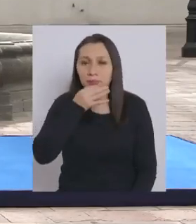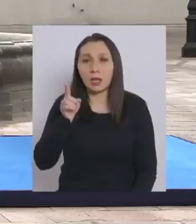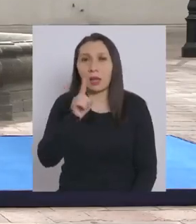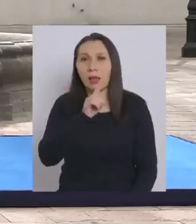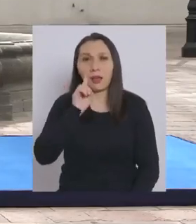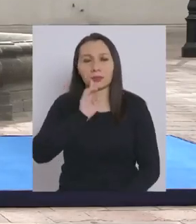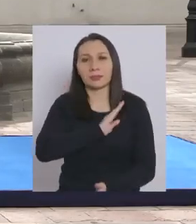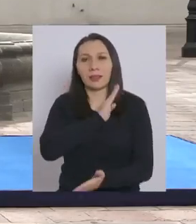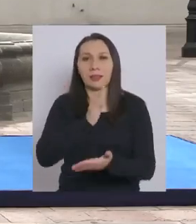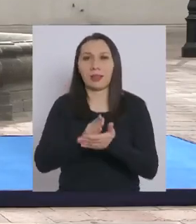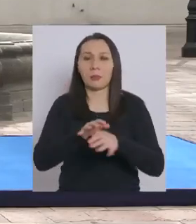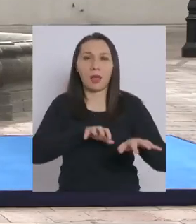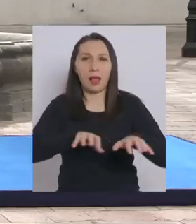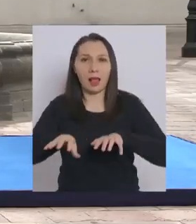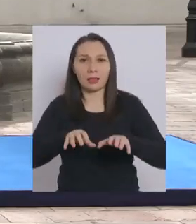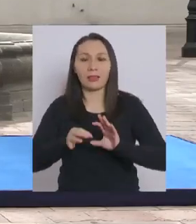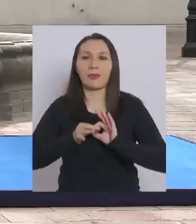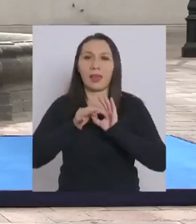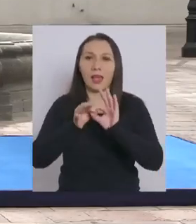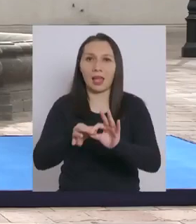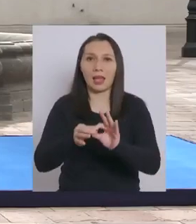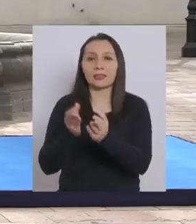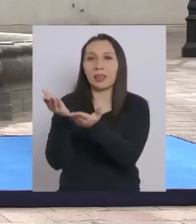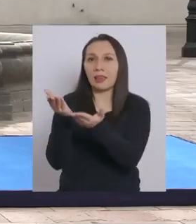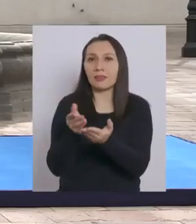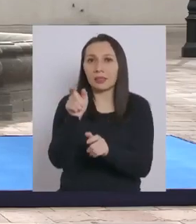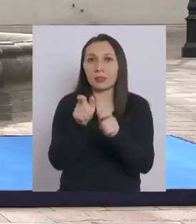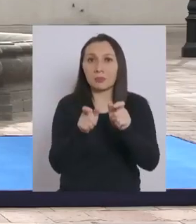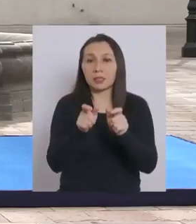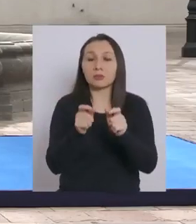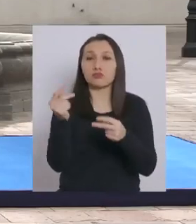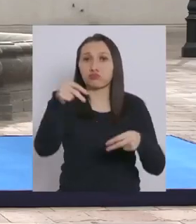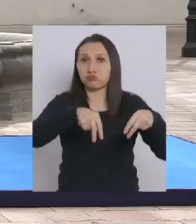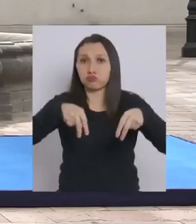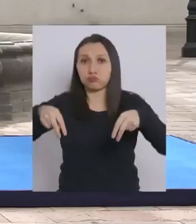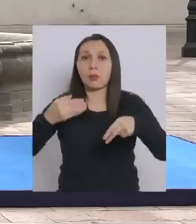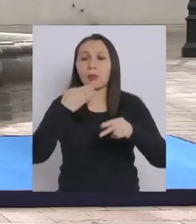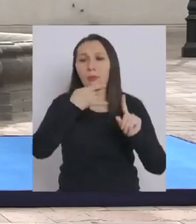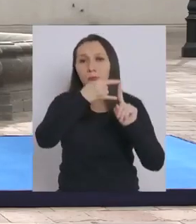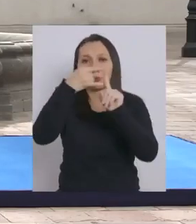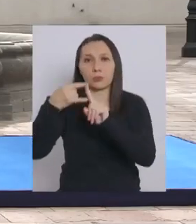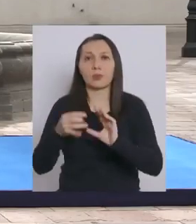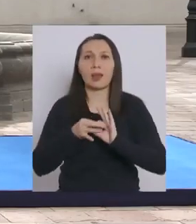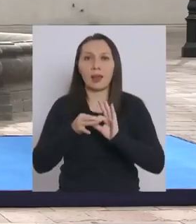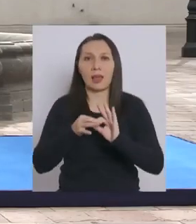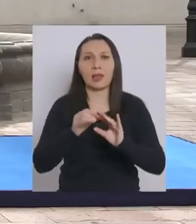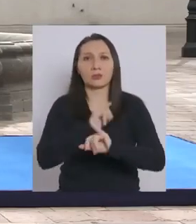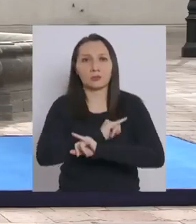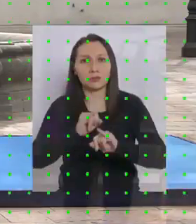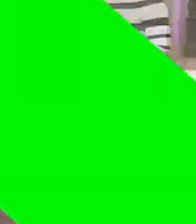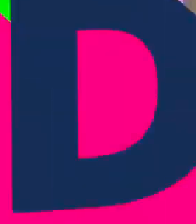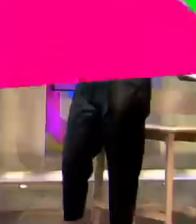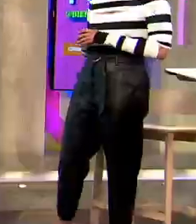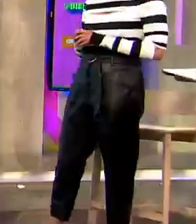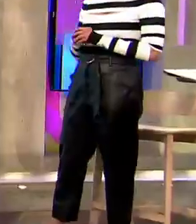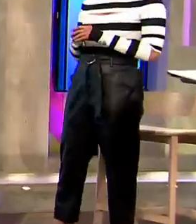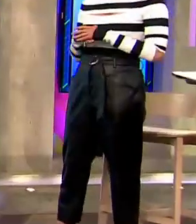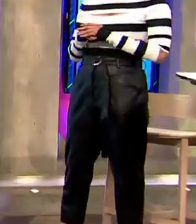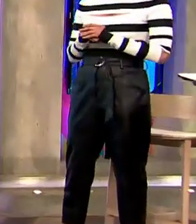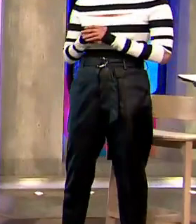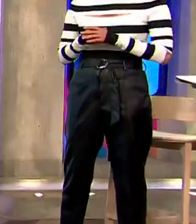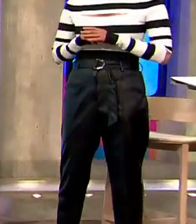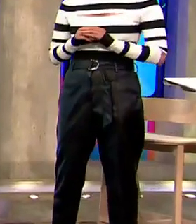manera finalizamos entonces la actividad. Y queda claro entonces, si pasa el Senado, el tercer retiro del 10% va al